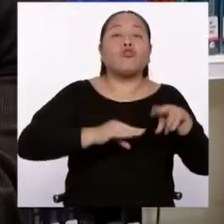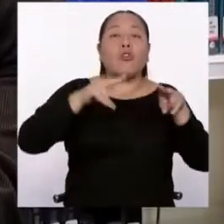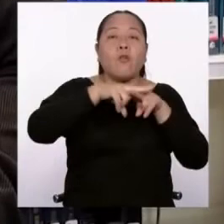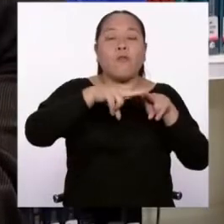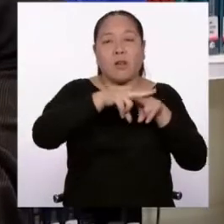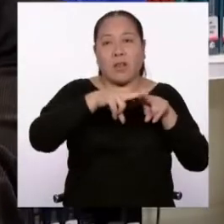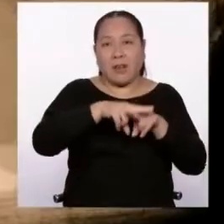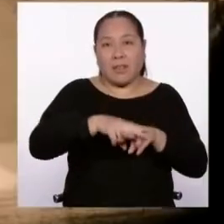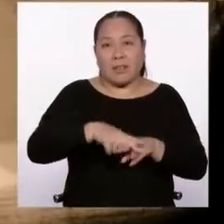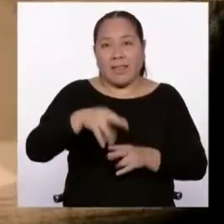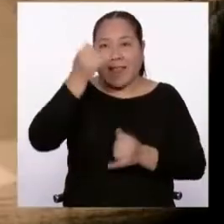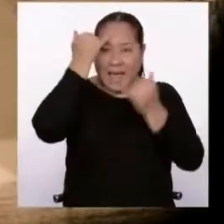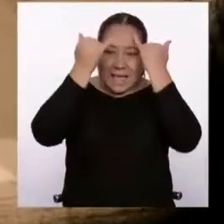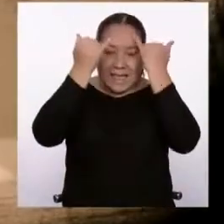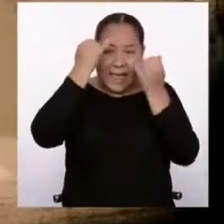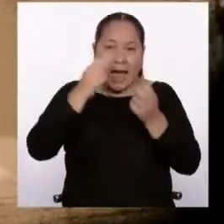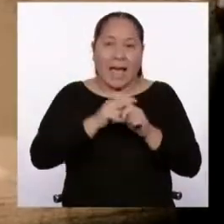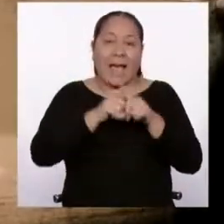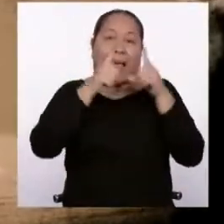esa generación.